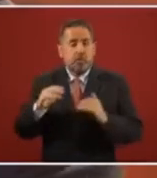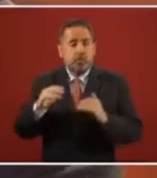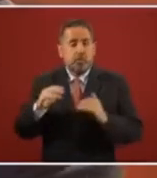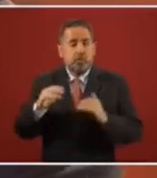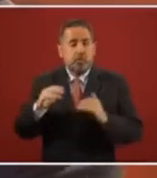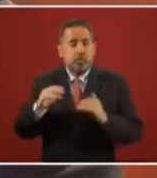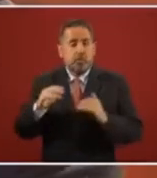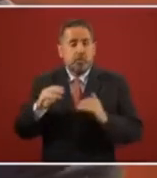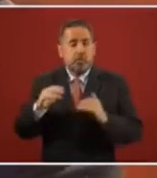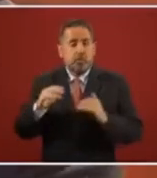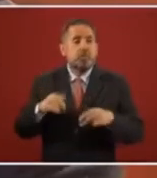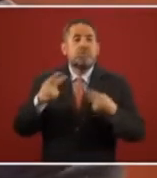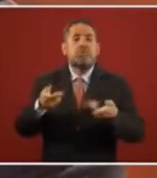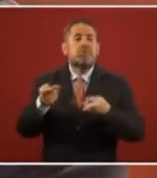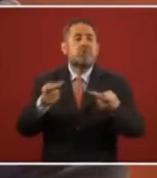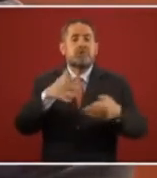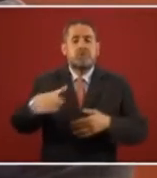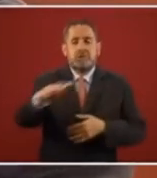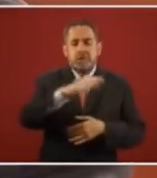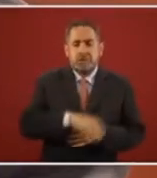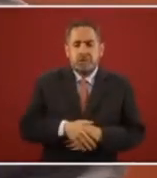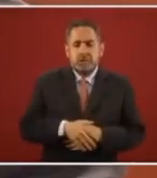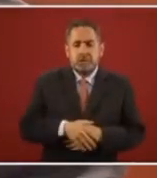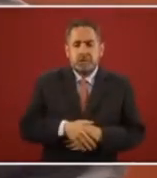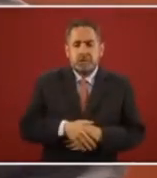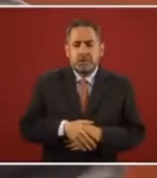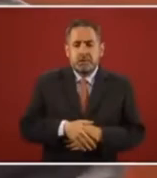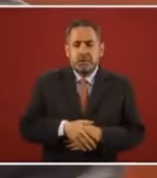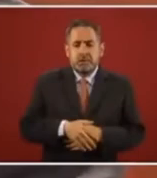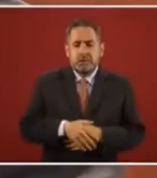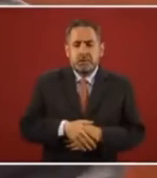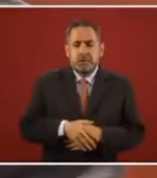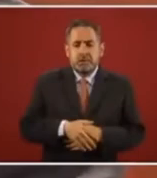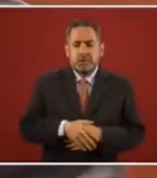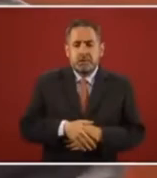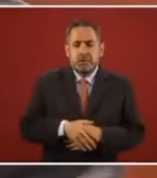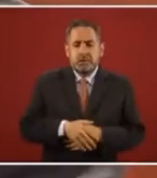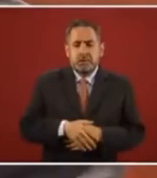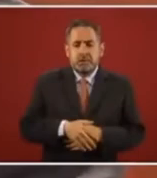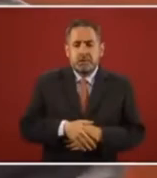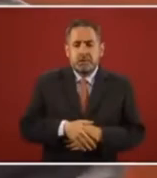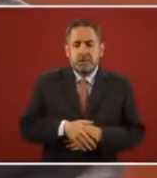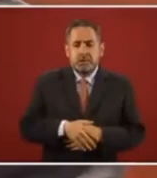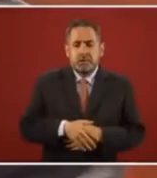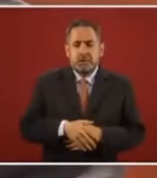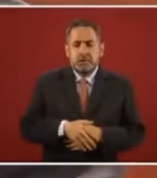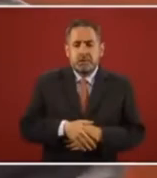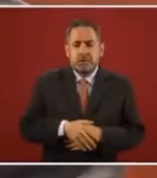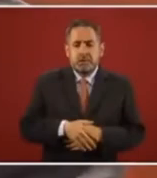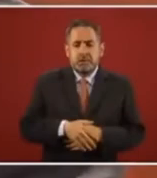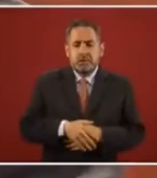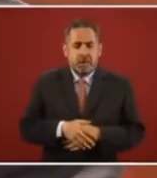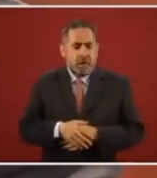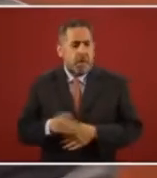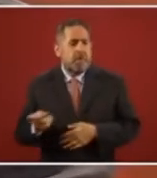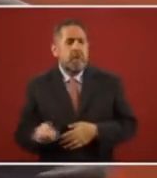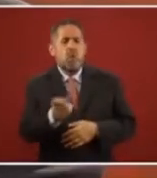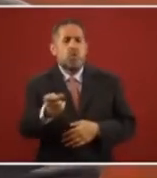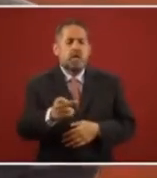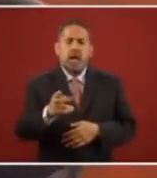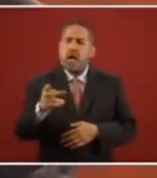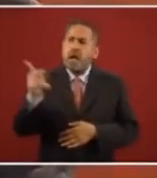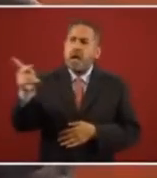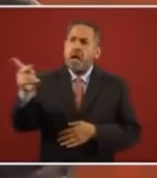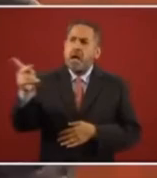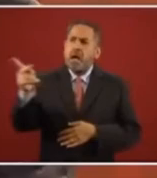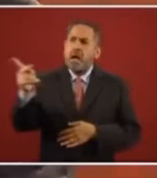consulta continuó el presidente en el escogido guante presidente yo continué porque